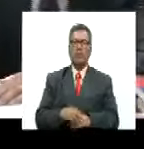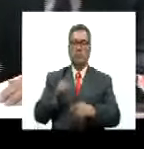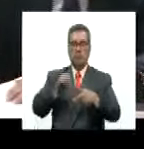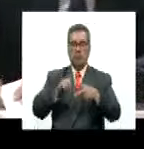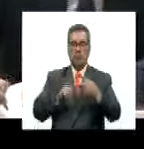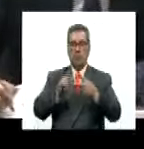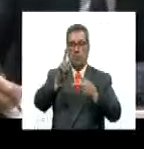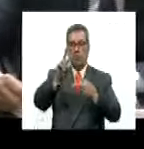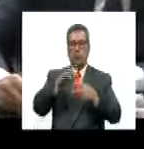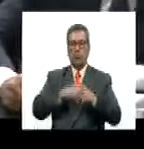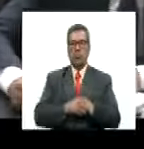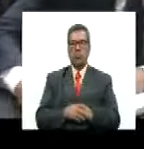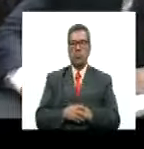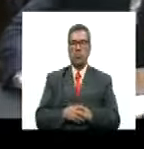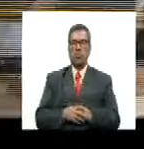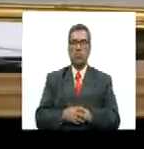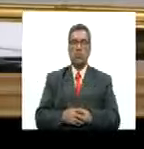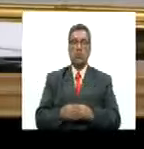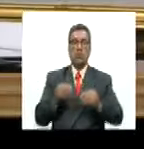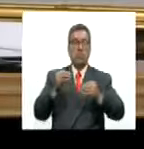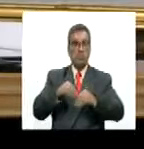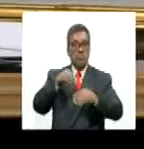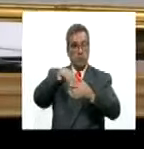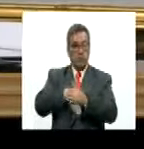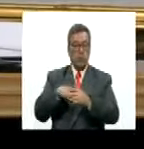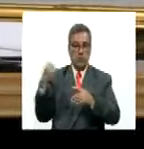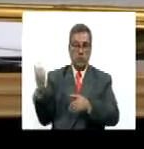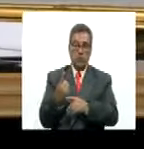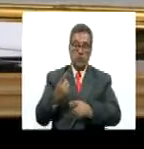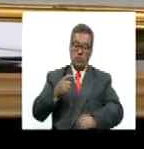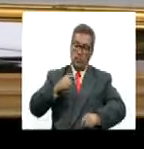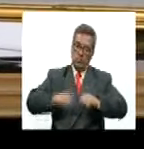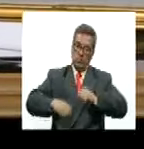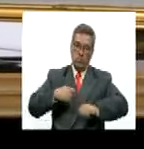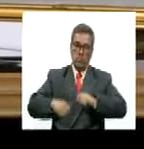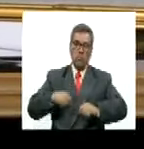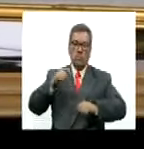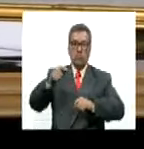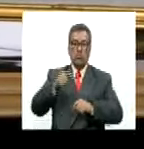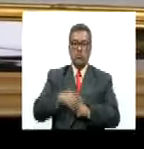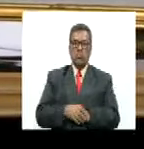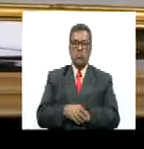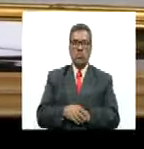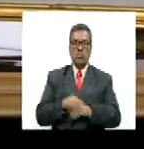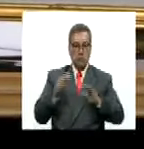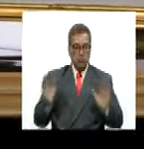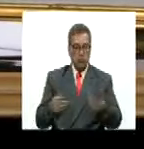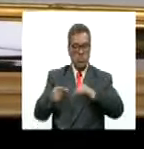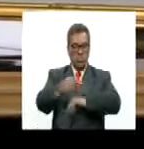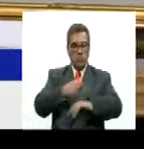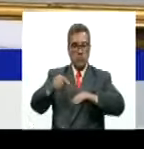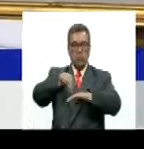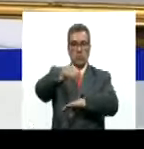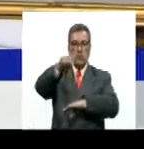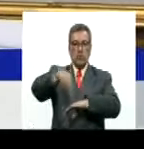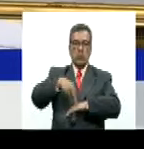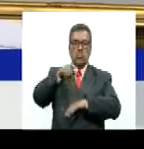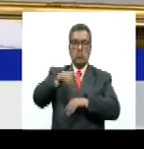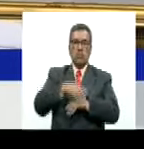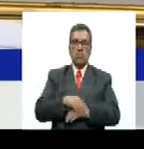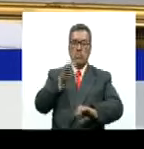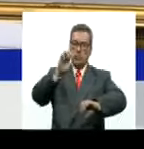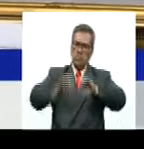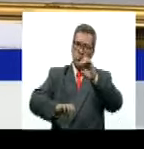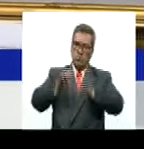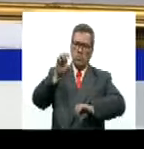Segundo, a comprar pargata que lo que viene es oropo. Instar al Ejecutivo Nacional para que